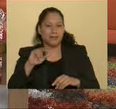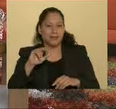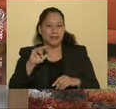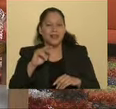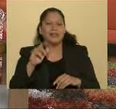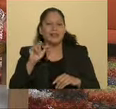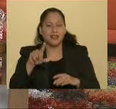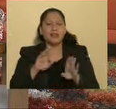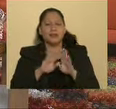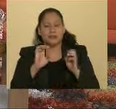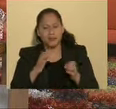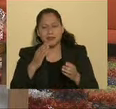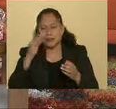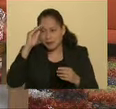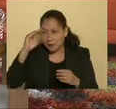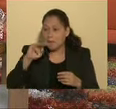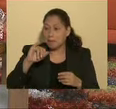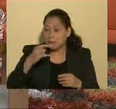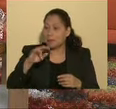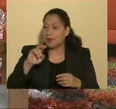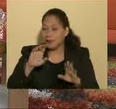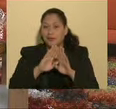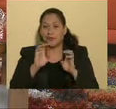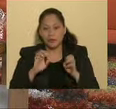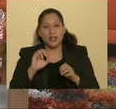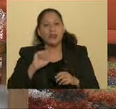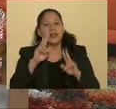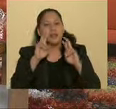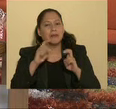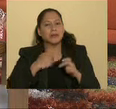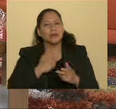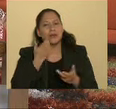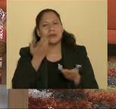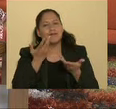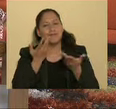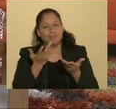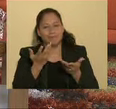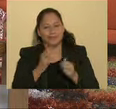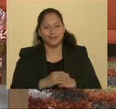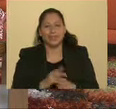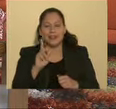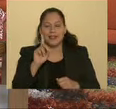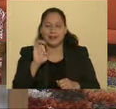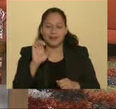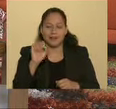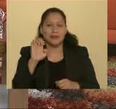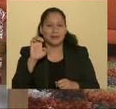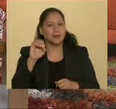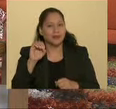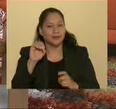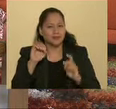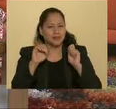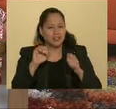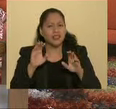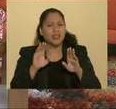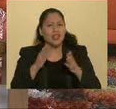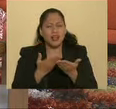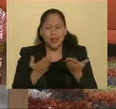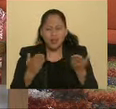Adria? ¿Qué tal, señor Miguelón? ¿Cómo estás? Muy bien, ¿tú? Hoy vamos a hablar del deseo. Aquí andamos del deseo, ¿verdad? ¿Qué tal? Pero ¿desde dónde lo vas a